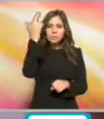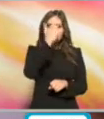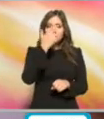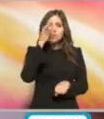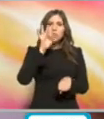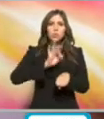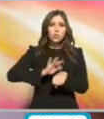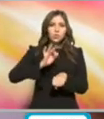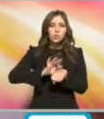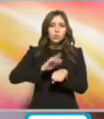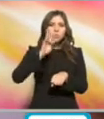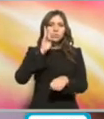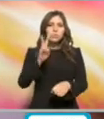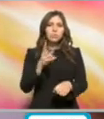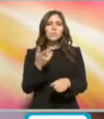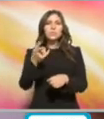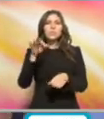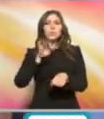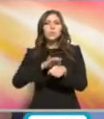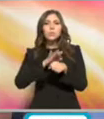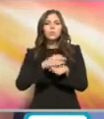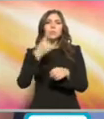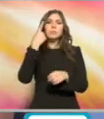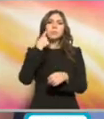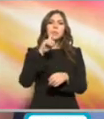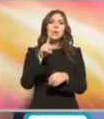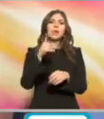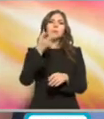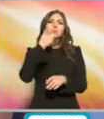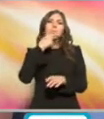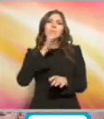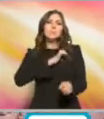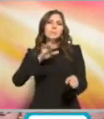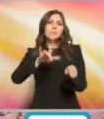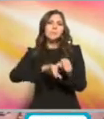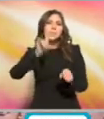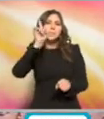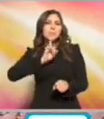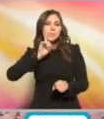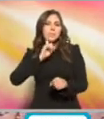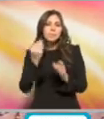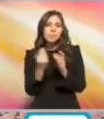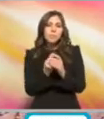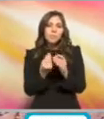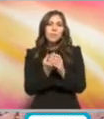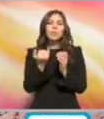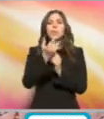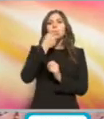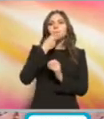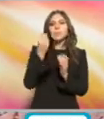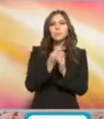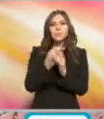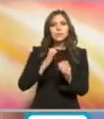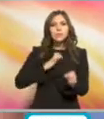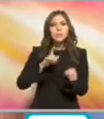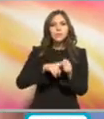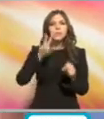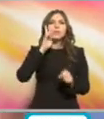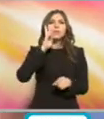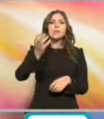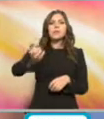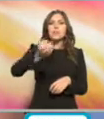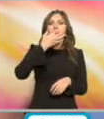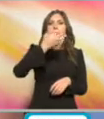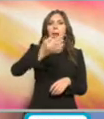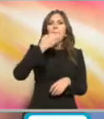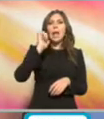chequeo médico, ve con el ginecólogo, con el urólogo, exploramos que haya, que si puede haber algún medicamento, por ejemplo, algo sea lo que